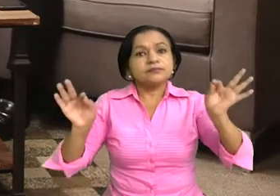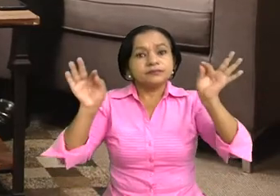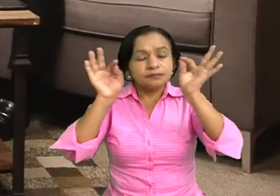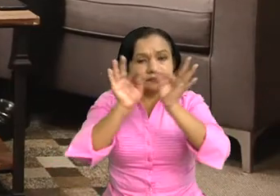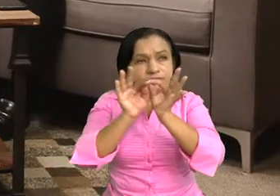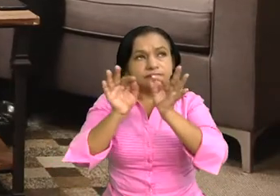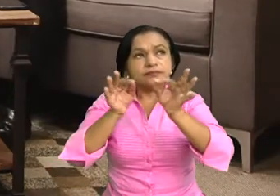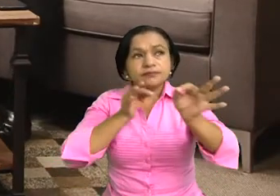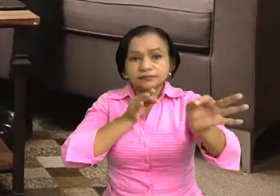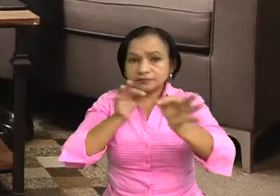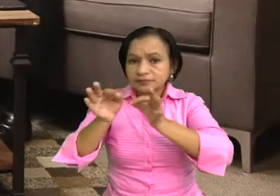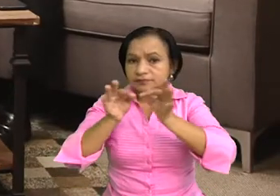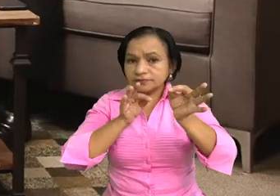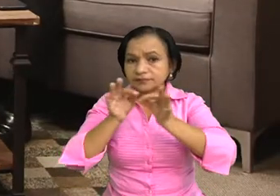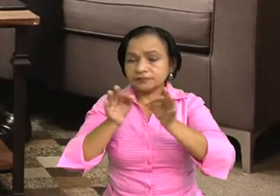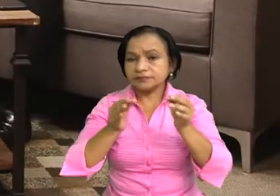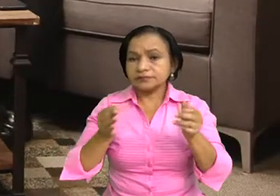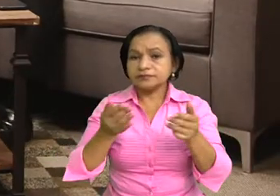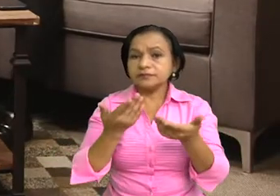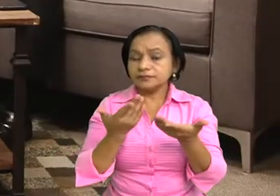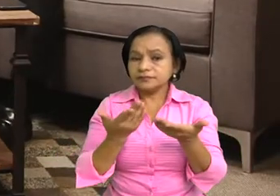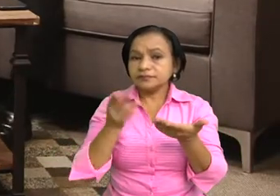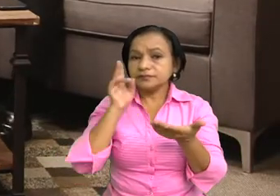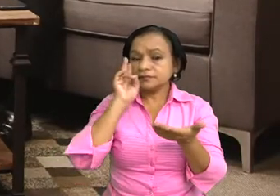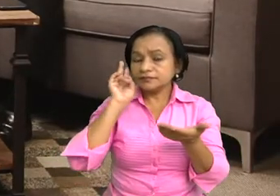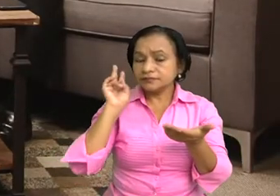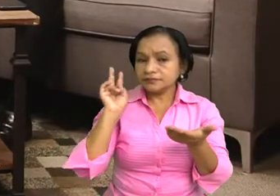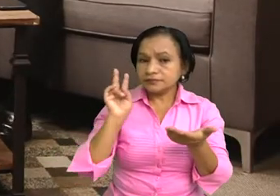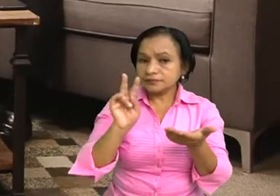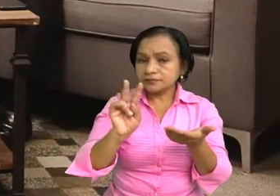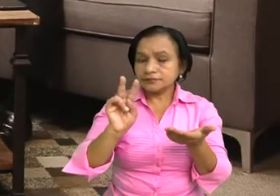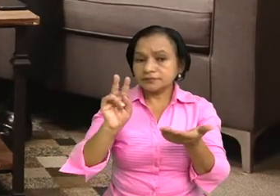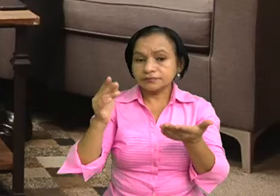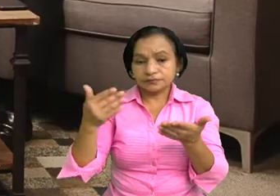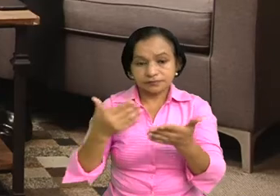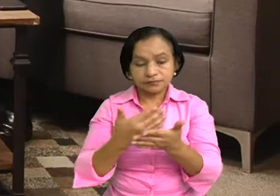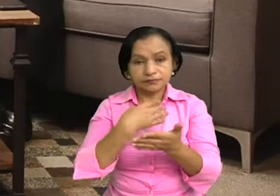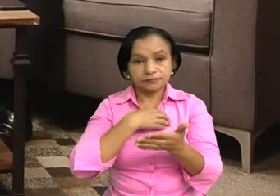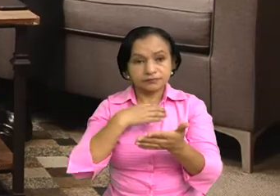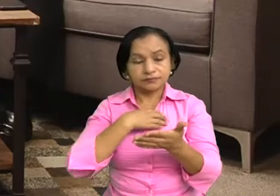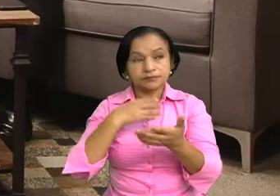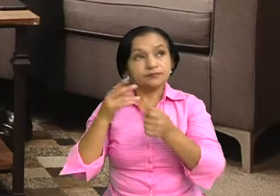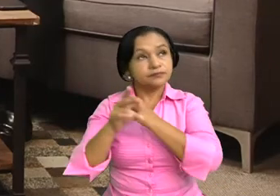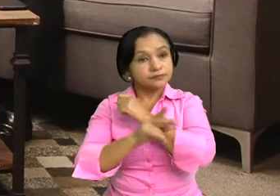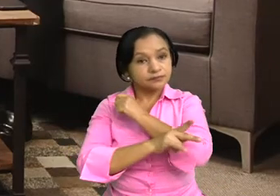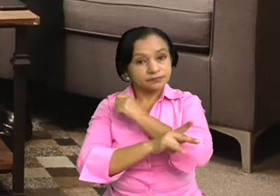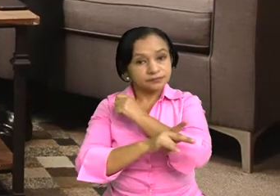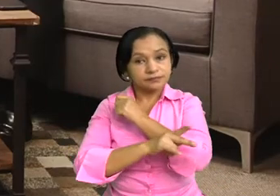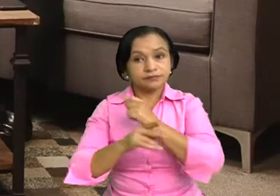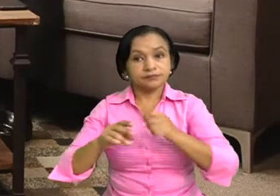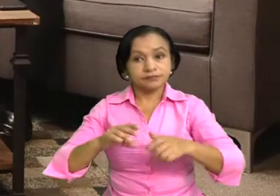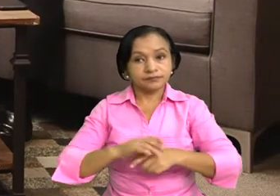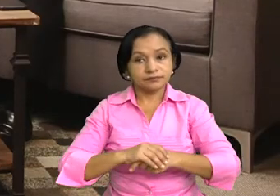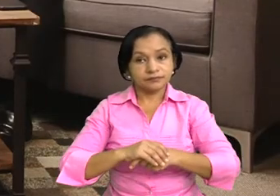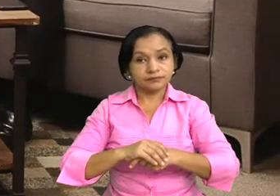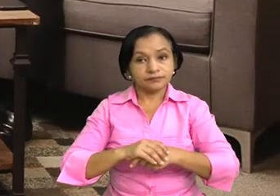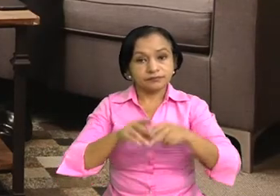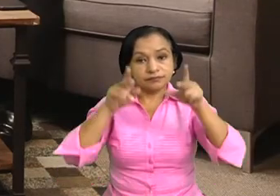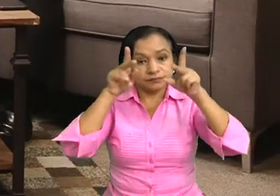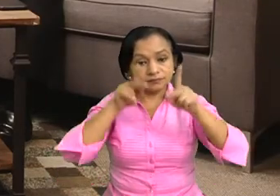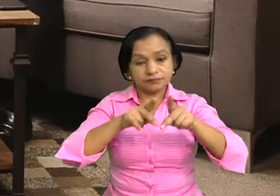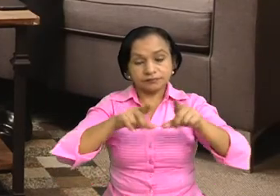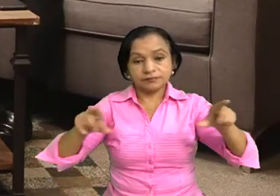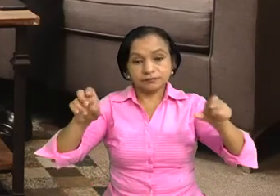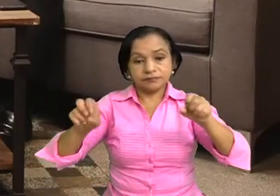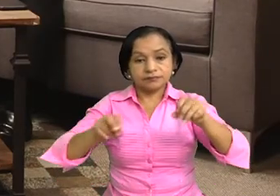contar con una visión estratégica de país. Sí, sí. Recogida en el Plan Nacional